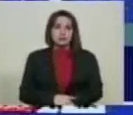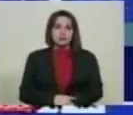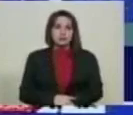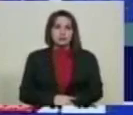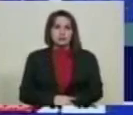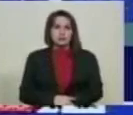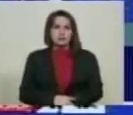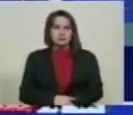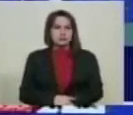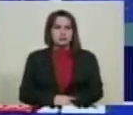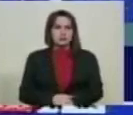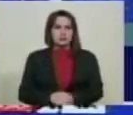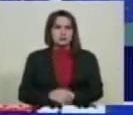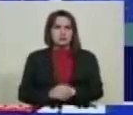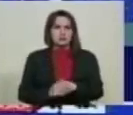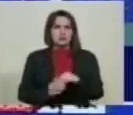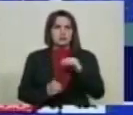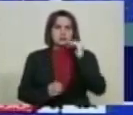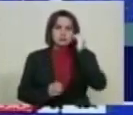Bogotá.